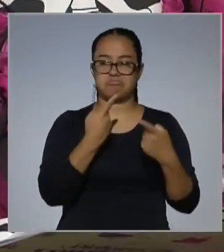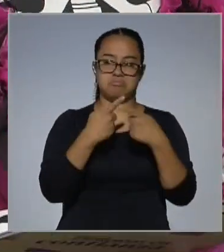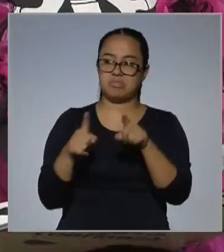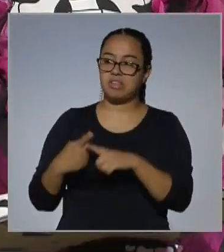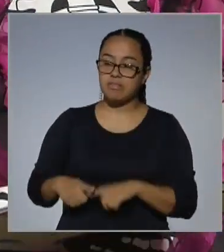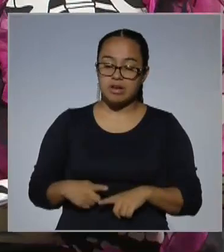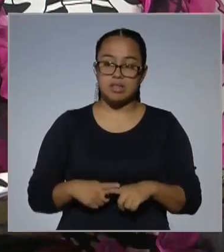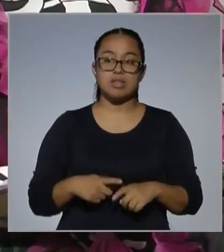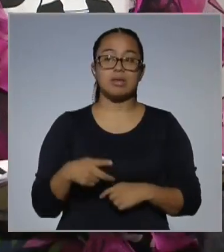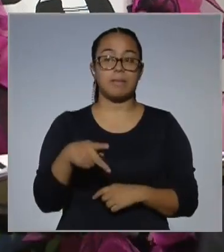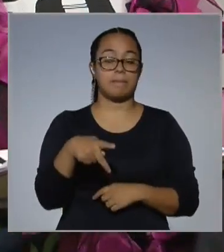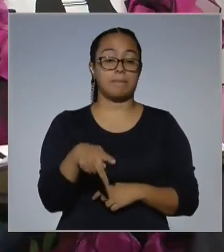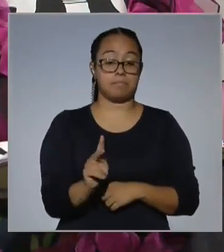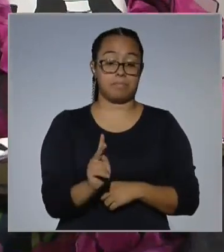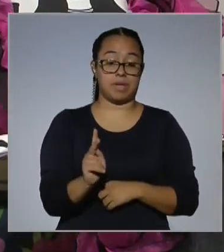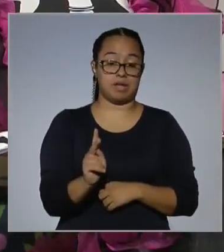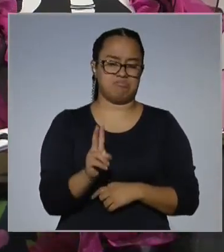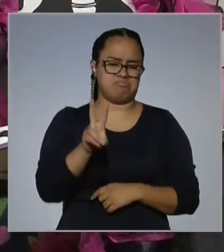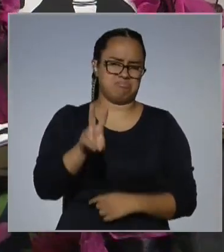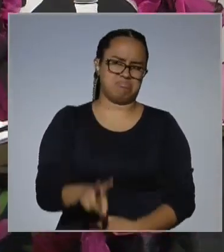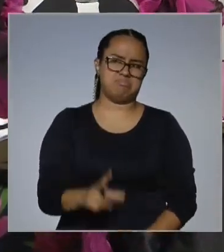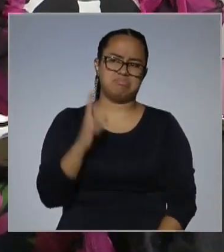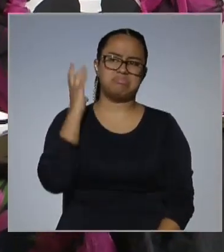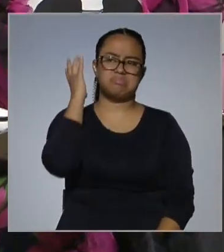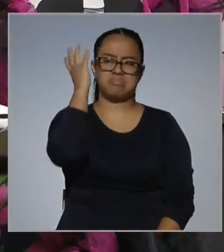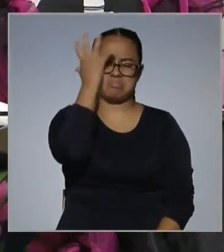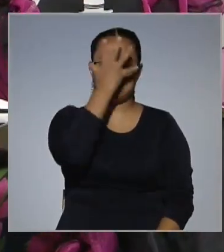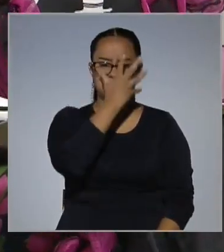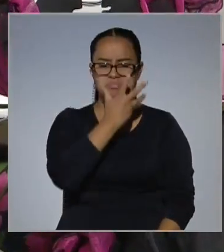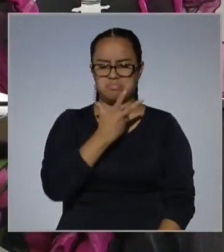etcétera. Pero sí, es maravilloso,